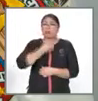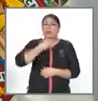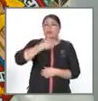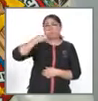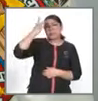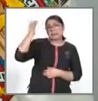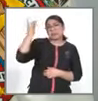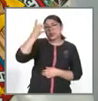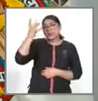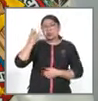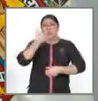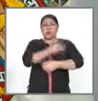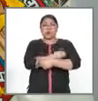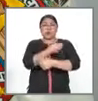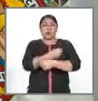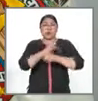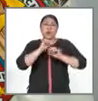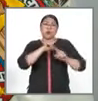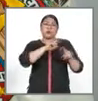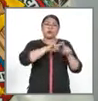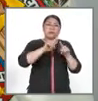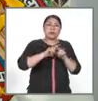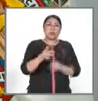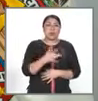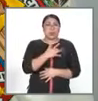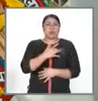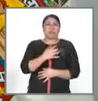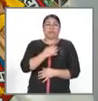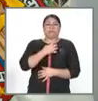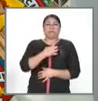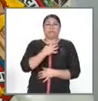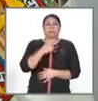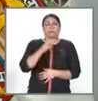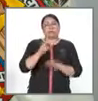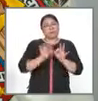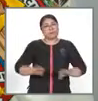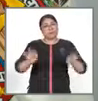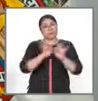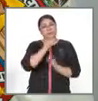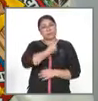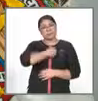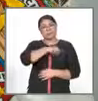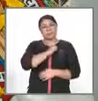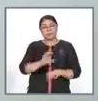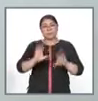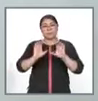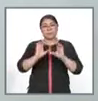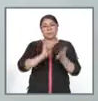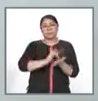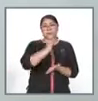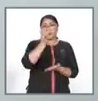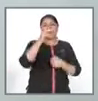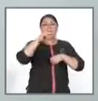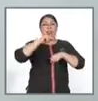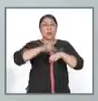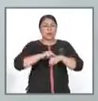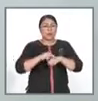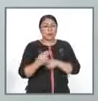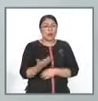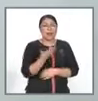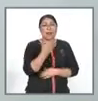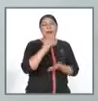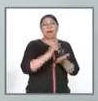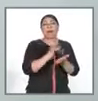hipertensión o incluso e infartos en edades tempranas Muchas gracias doctora evely Pérez